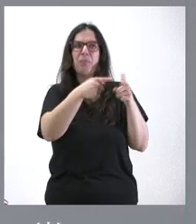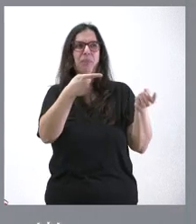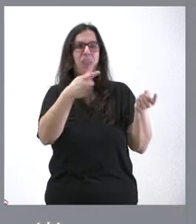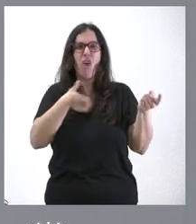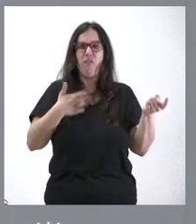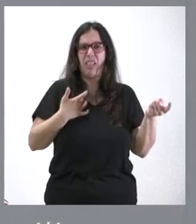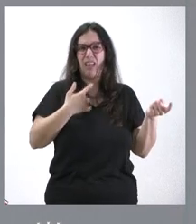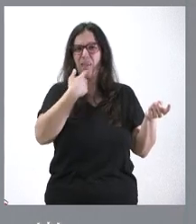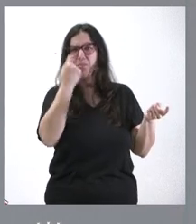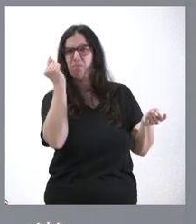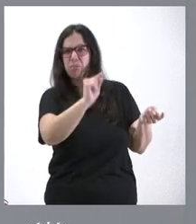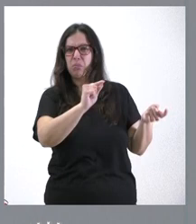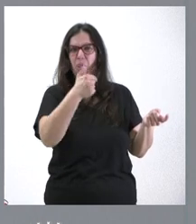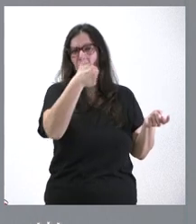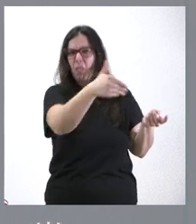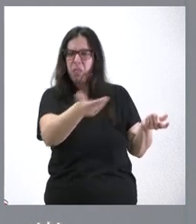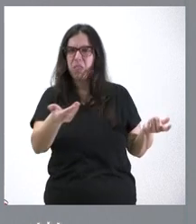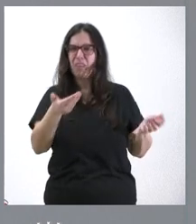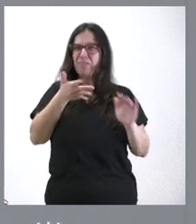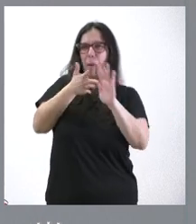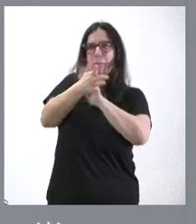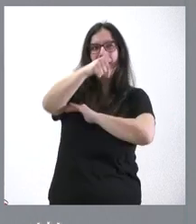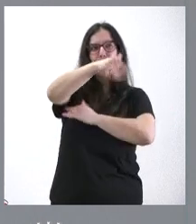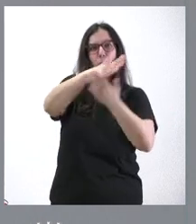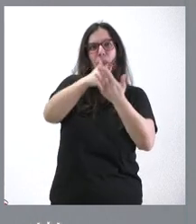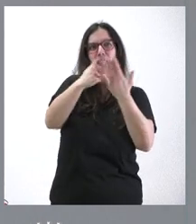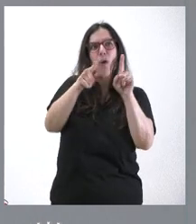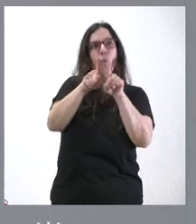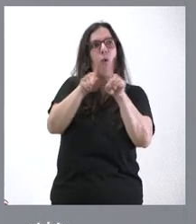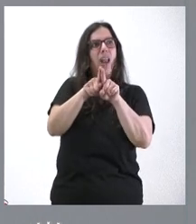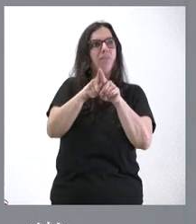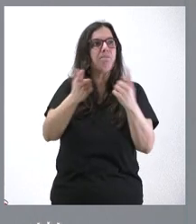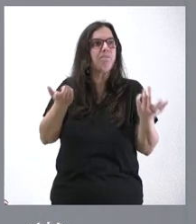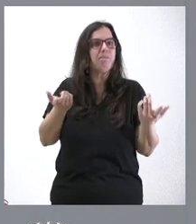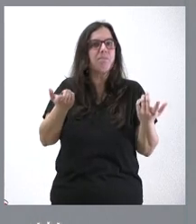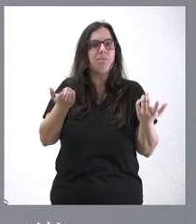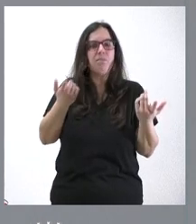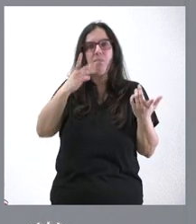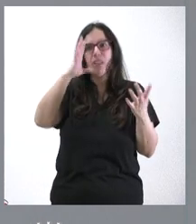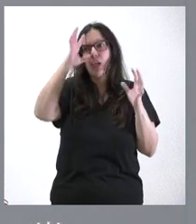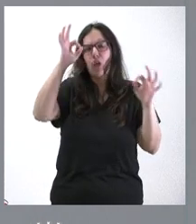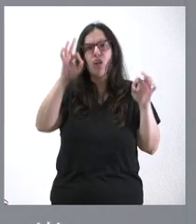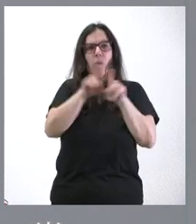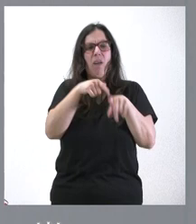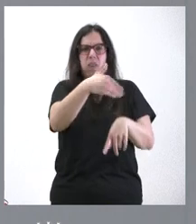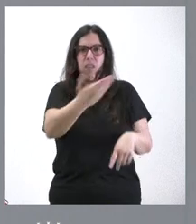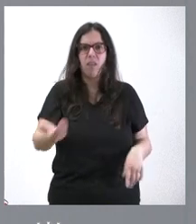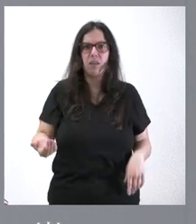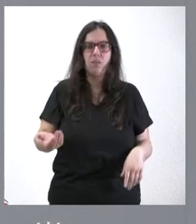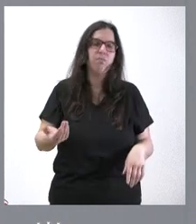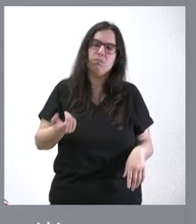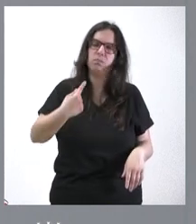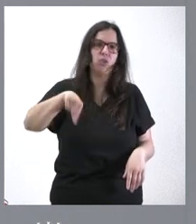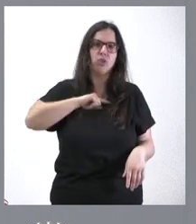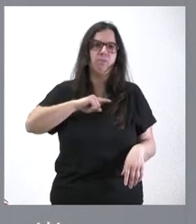ofensiva defina una comunidad Autónoma de una forma que lógicamente es peyorativa y nosotros